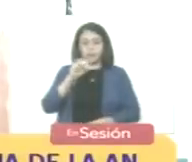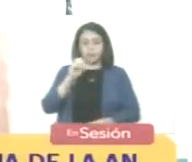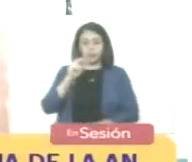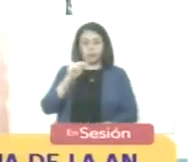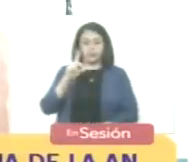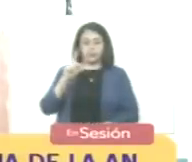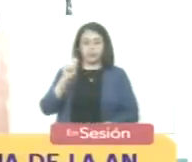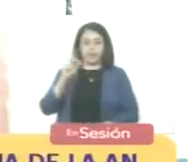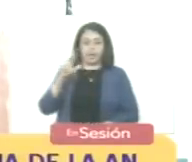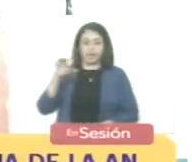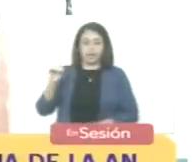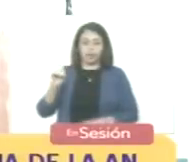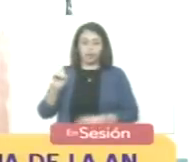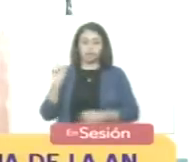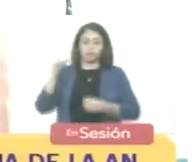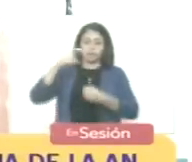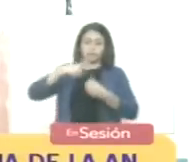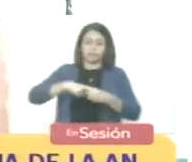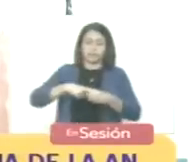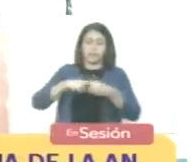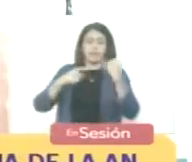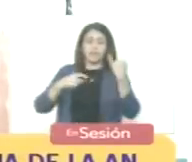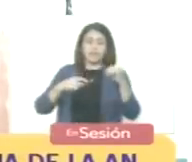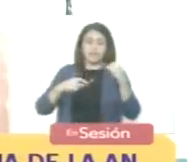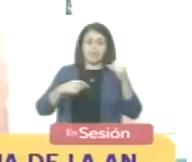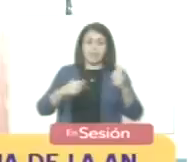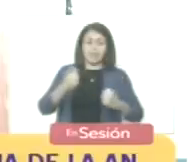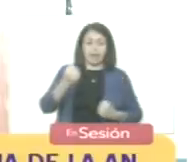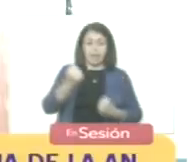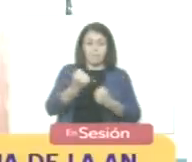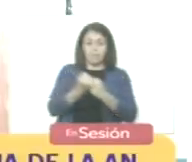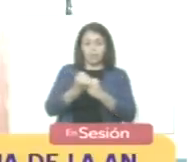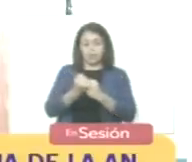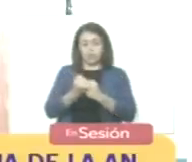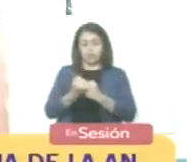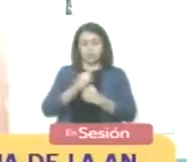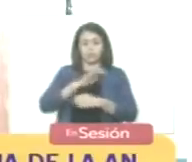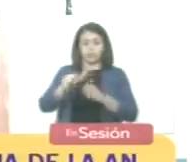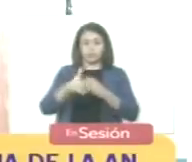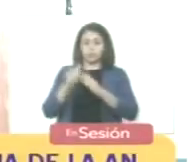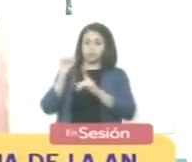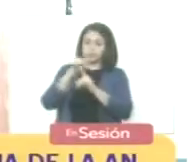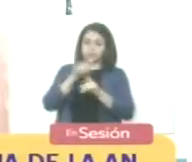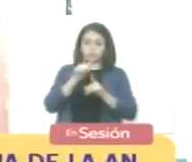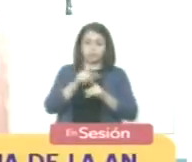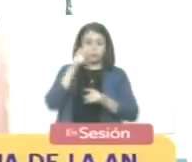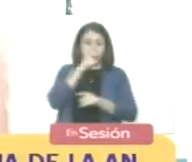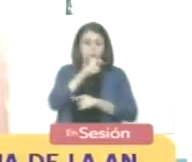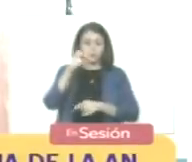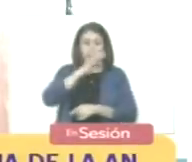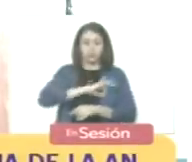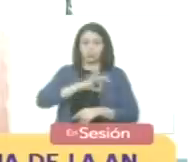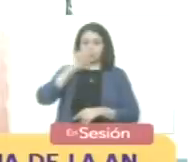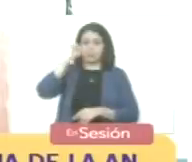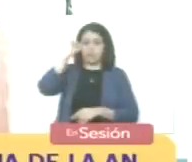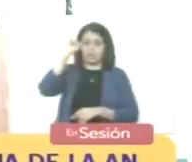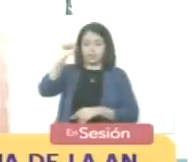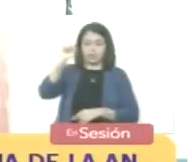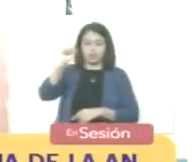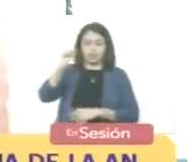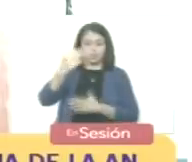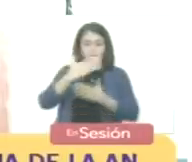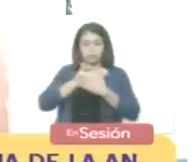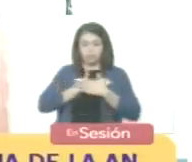que un militante de izquierda, un militante entregado a las luchas del pueblo, un socialista por